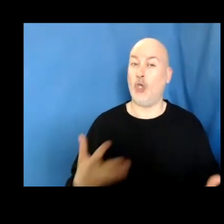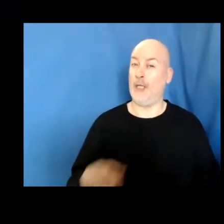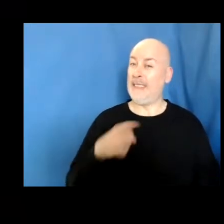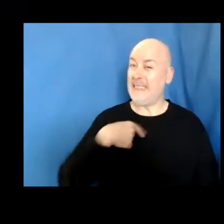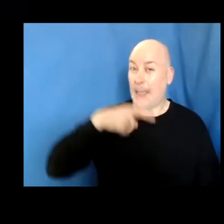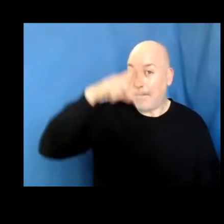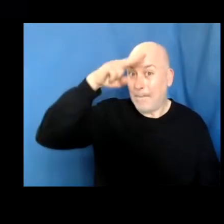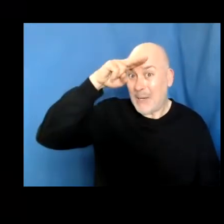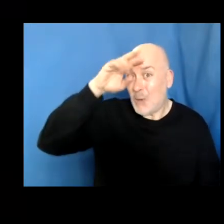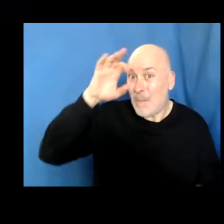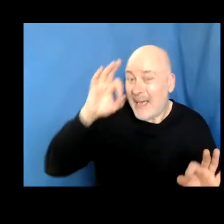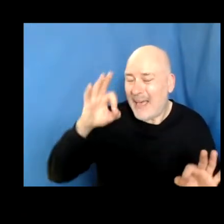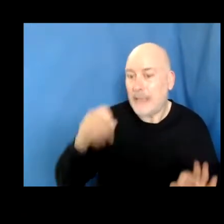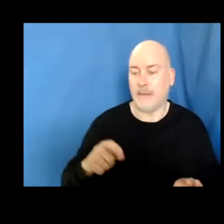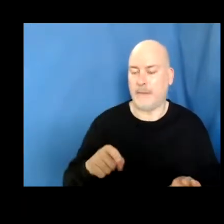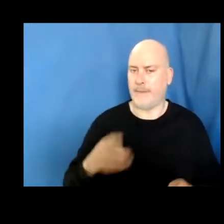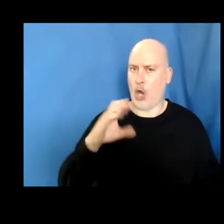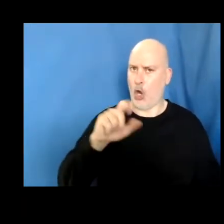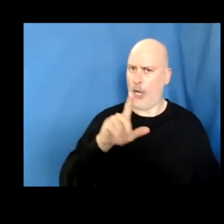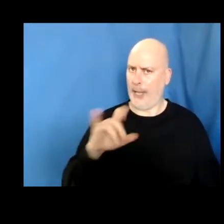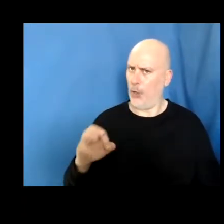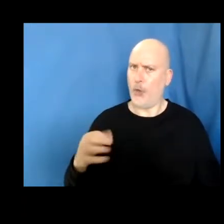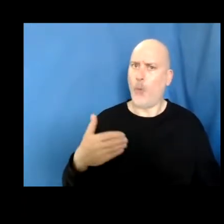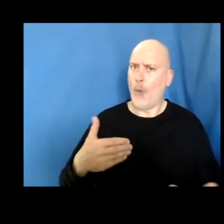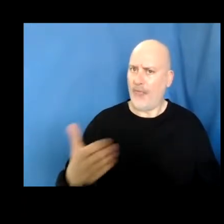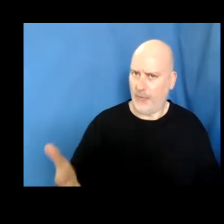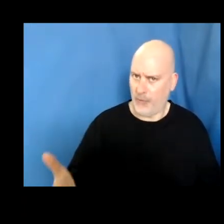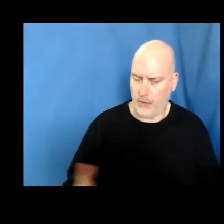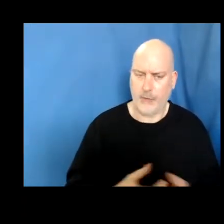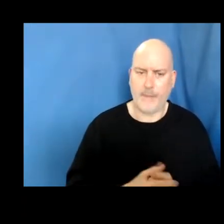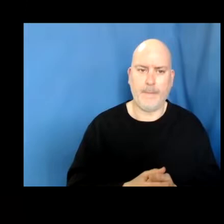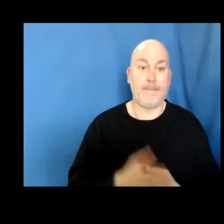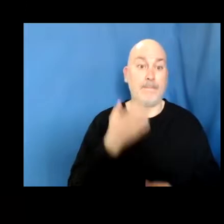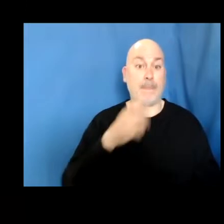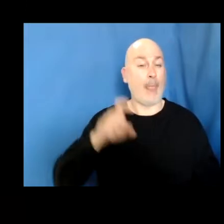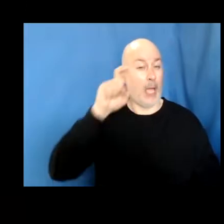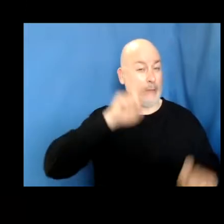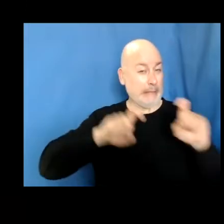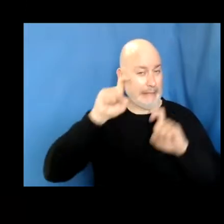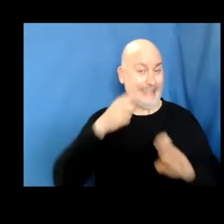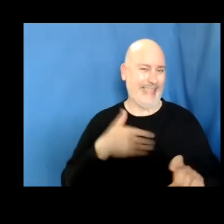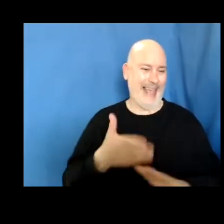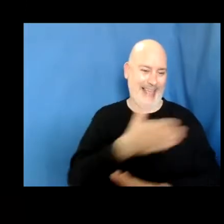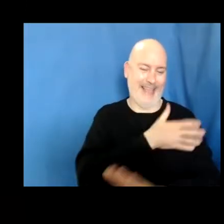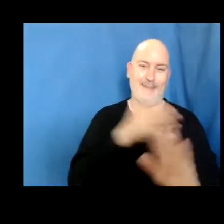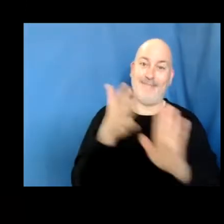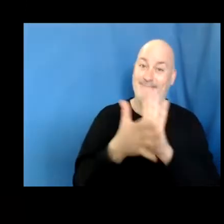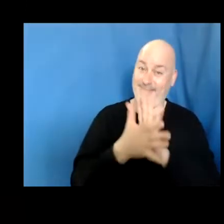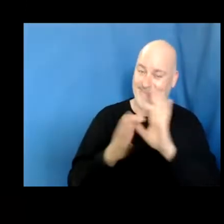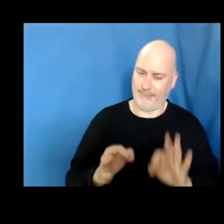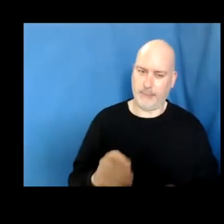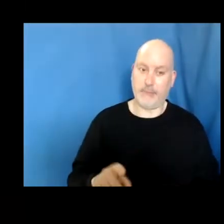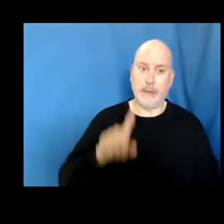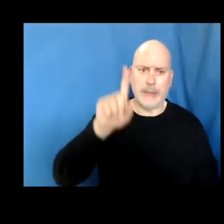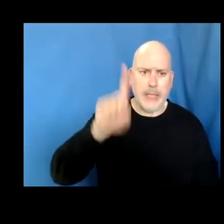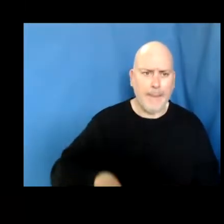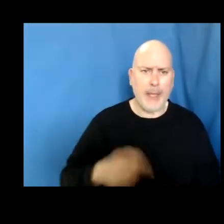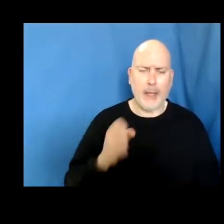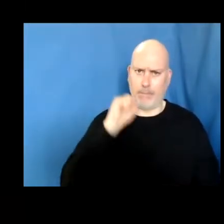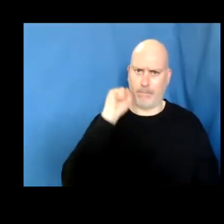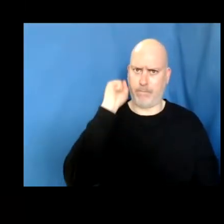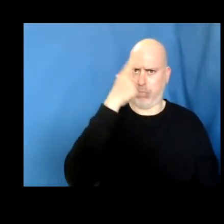Con el cólico del lactante. Si además de un llanto que hemos descrito sus características, el niño se acompaña de